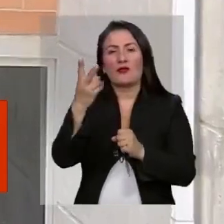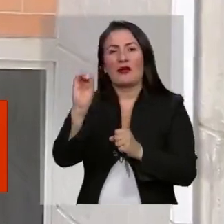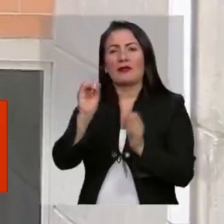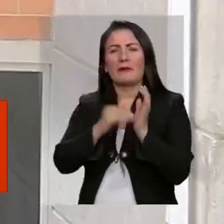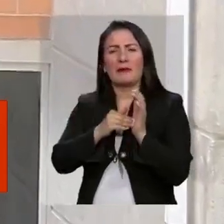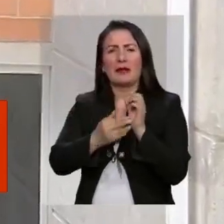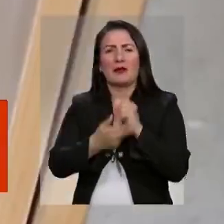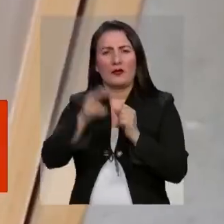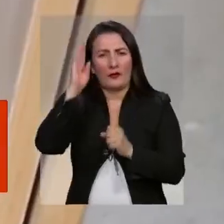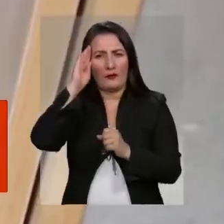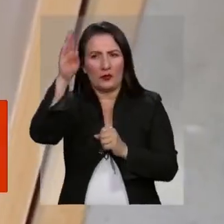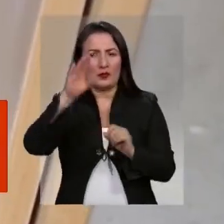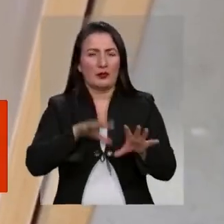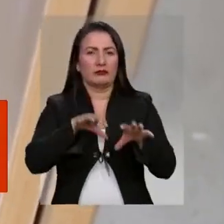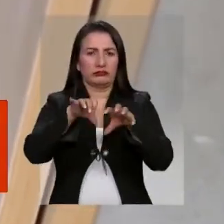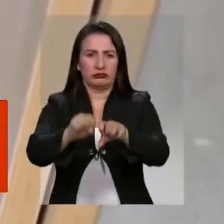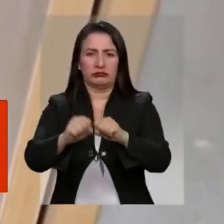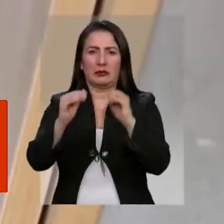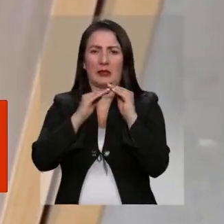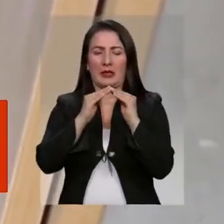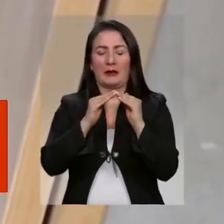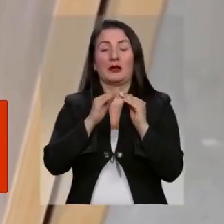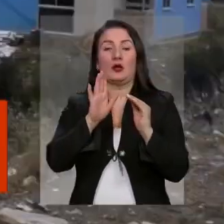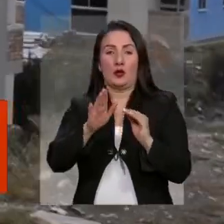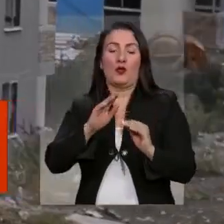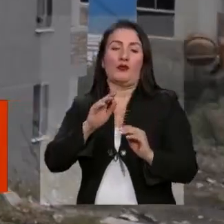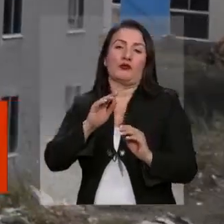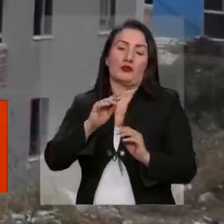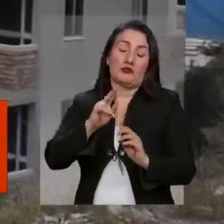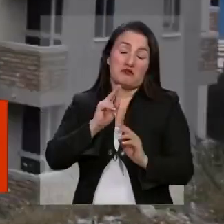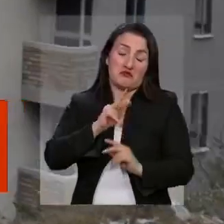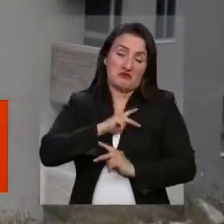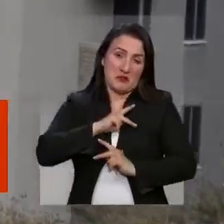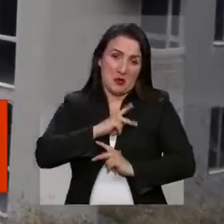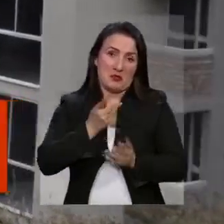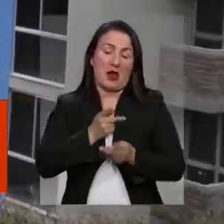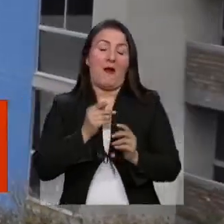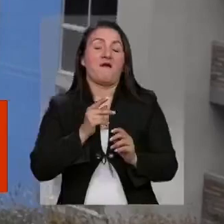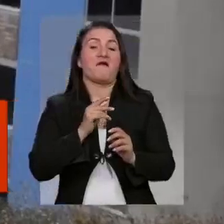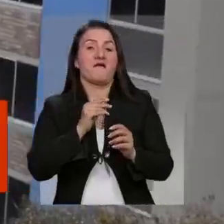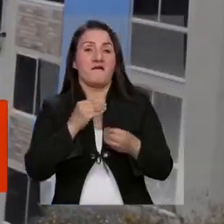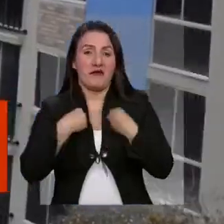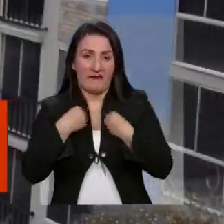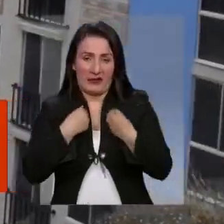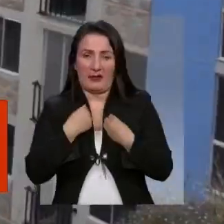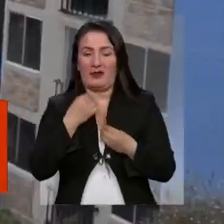para una futura adquisición de vivienda VIP o vivienda de interés social en Bogotá.